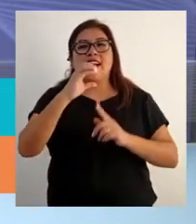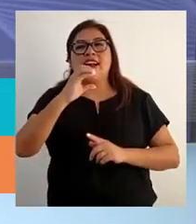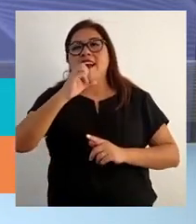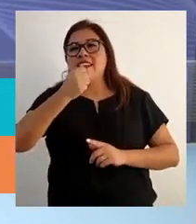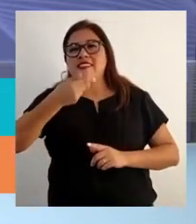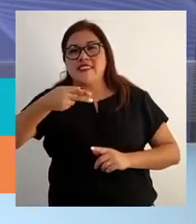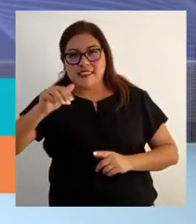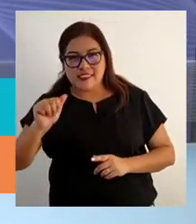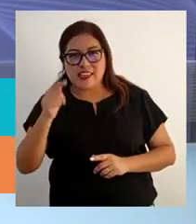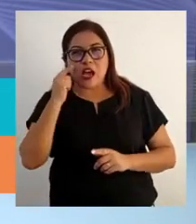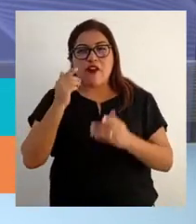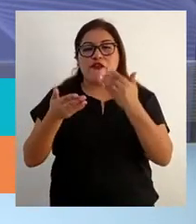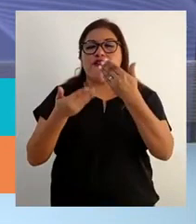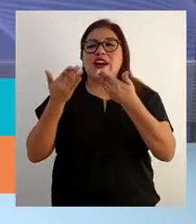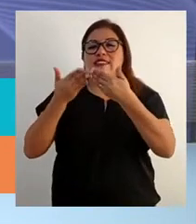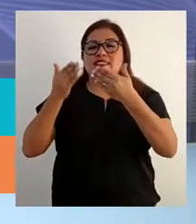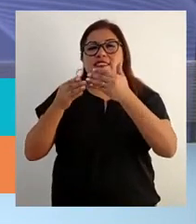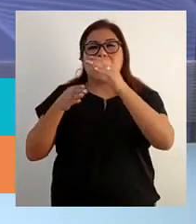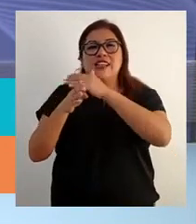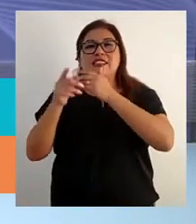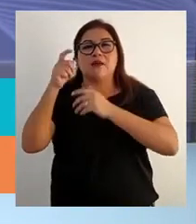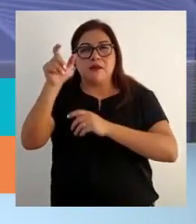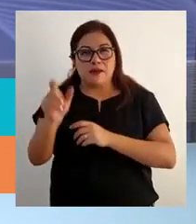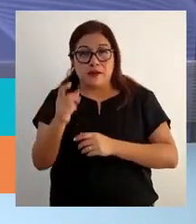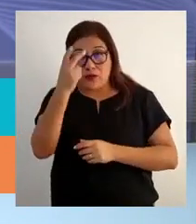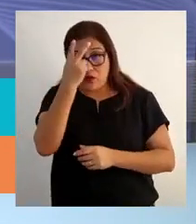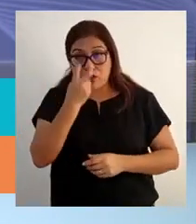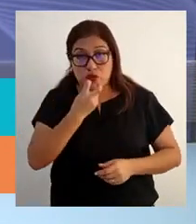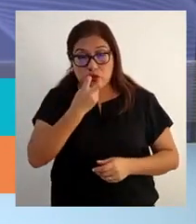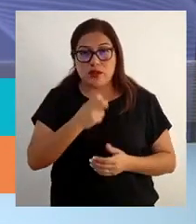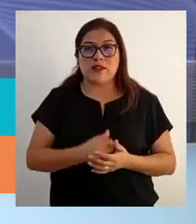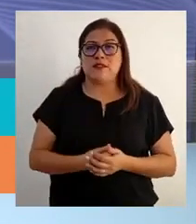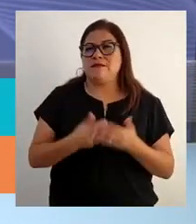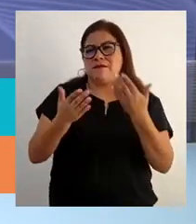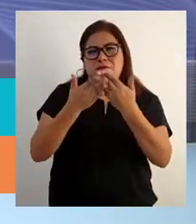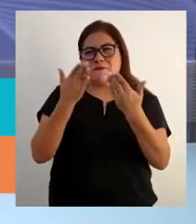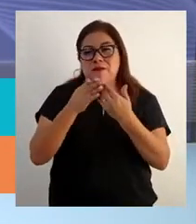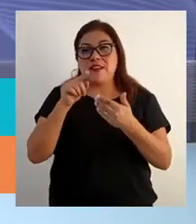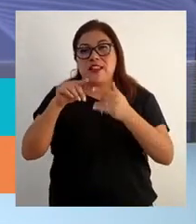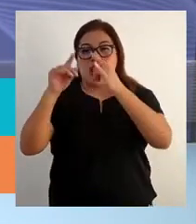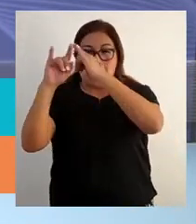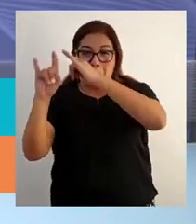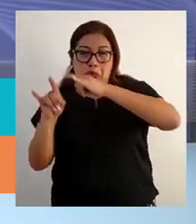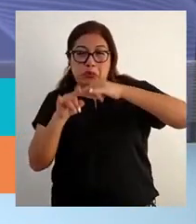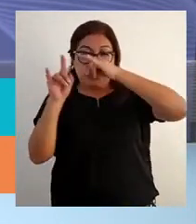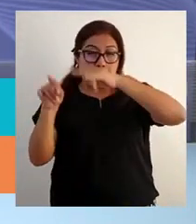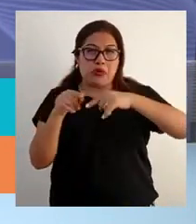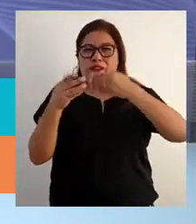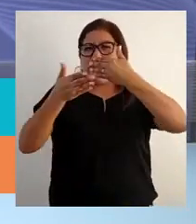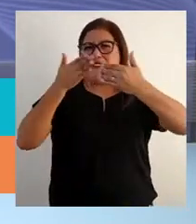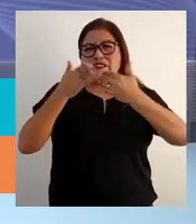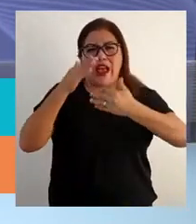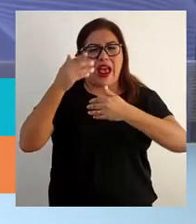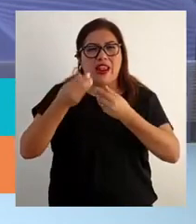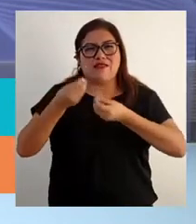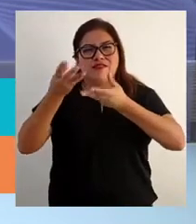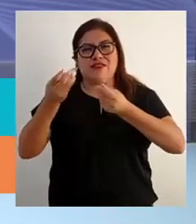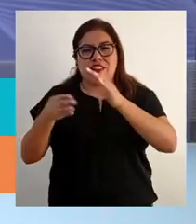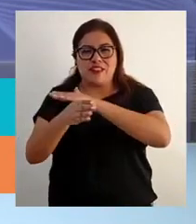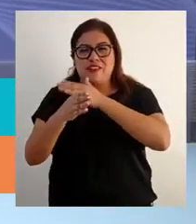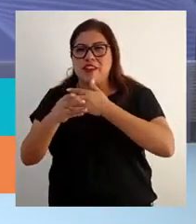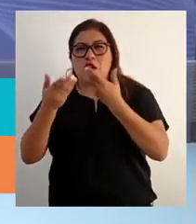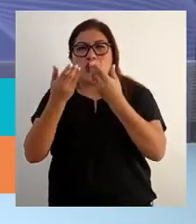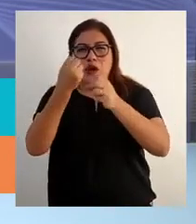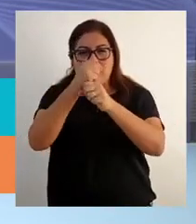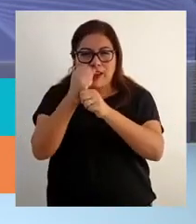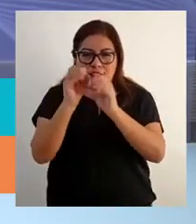con discapacidad visual. Entonces es accesible, es un aplicativo accesible que se ha generado para no dejar afuera a ninguno de nuestros usuarios